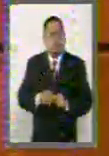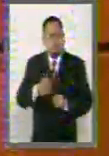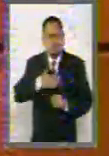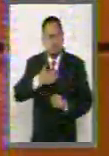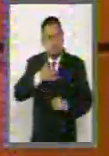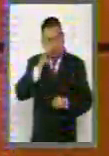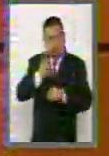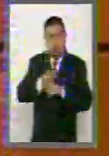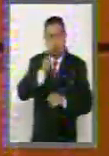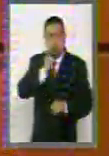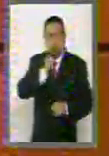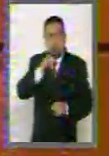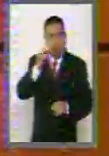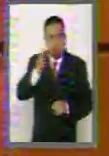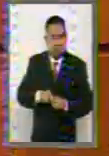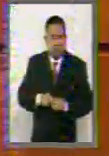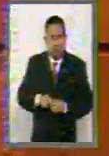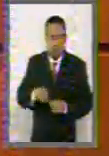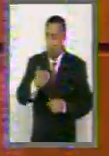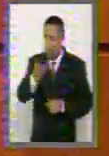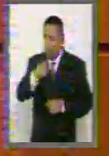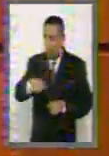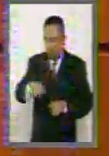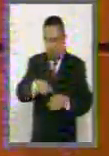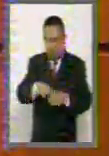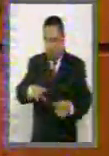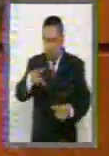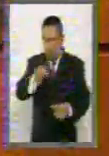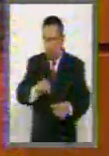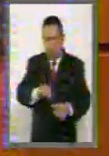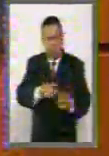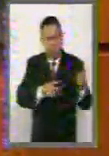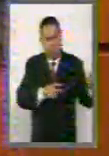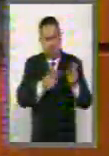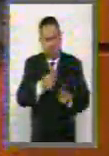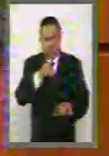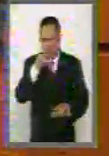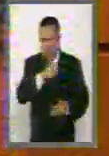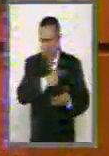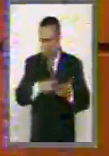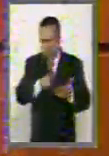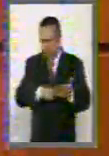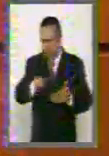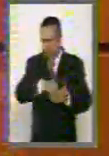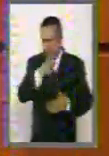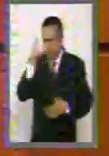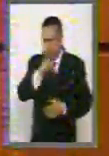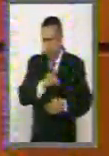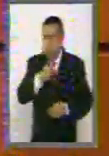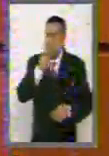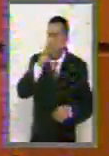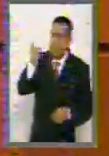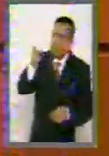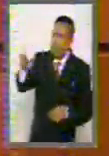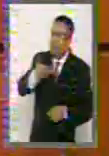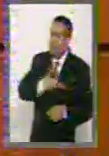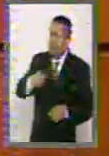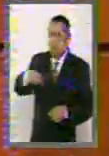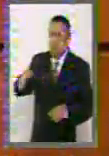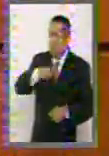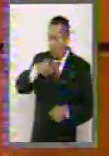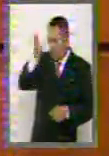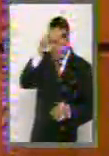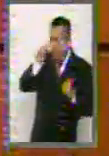papel. Rechacemos las dos ternas para decirle al presidente que no estamos de